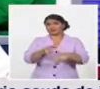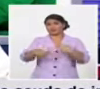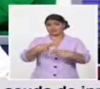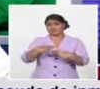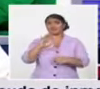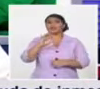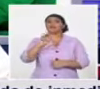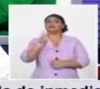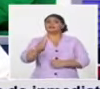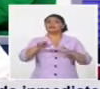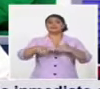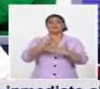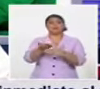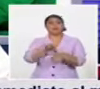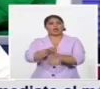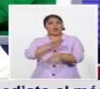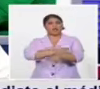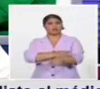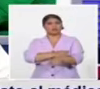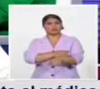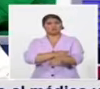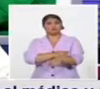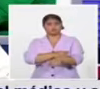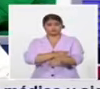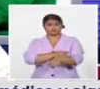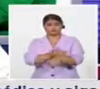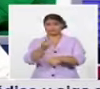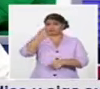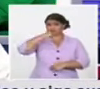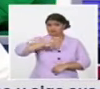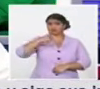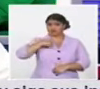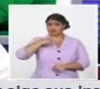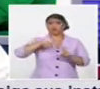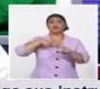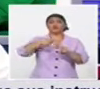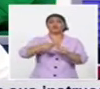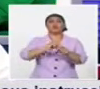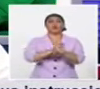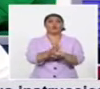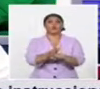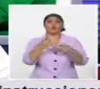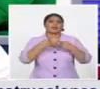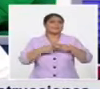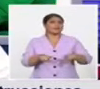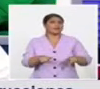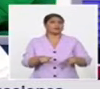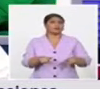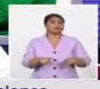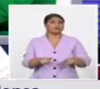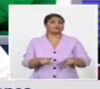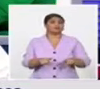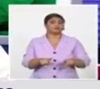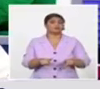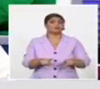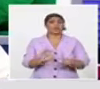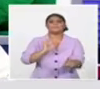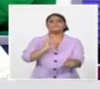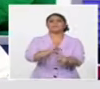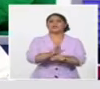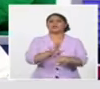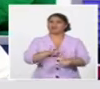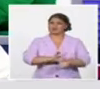antes, todavía no era detectable el virus, o porque lamentablemente, como se ha visto, y no un